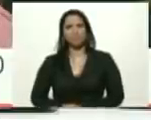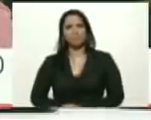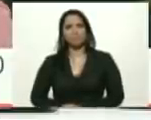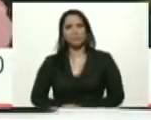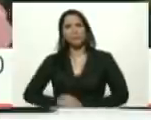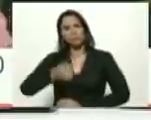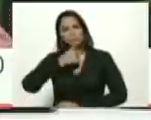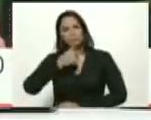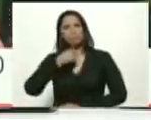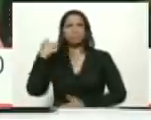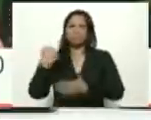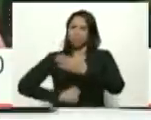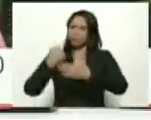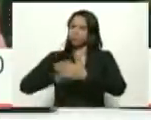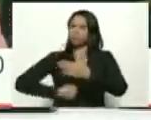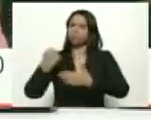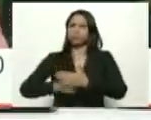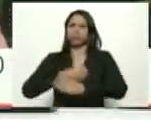perseverancia, de lucha, de